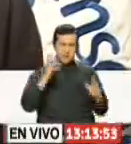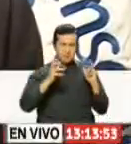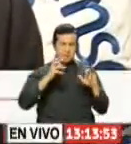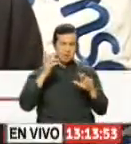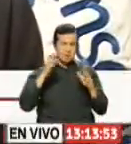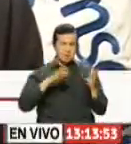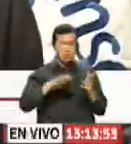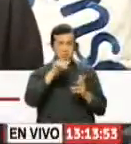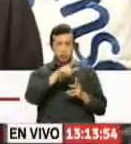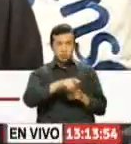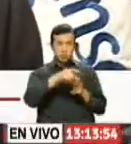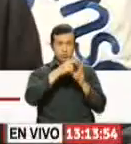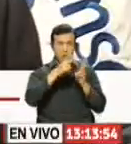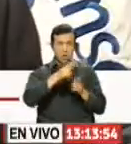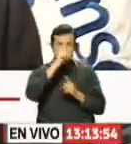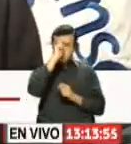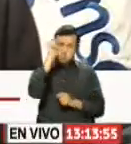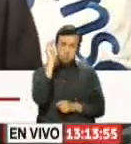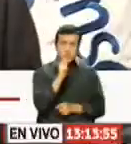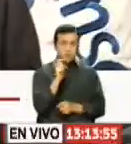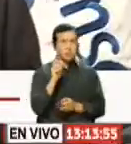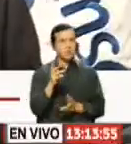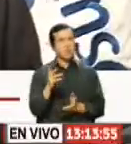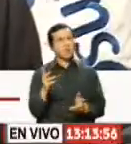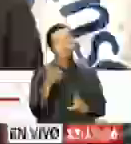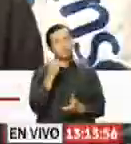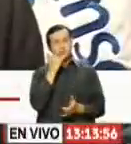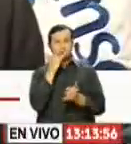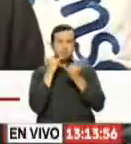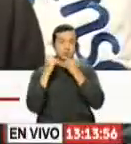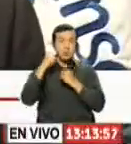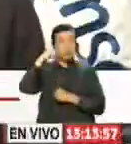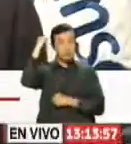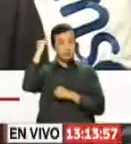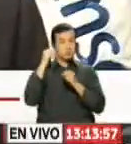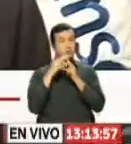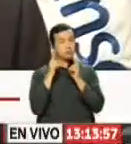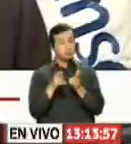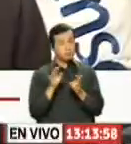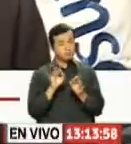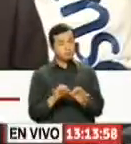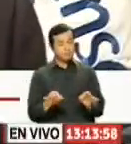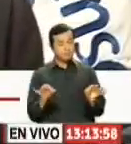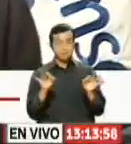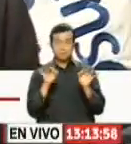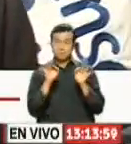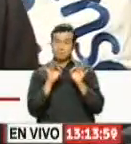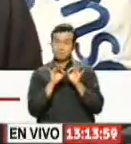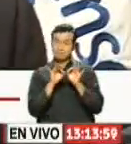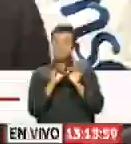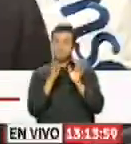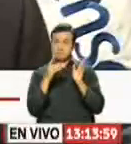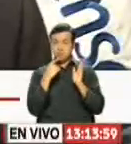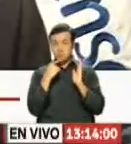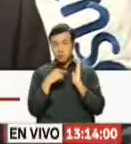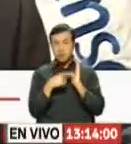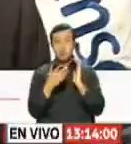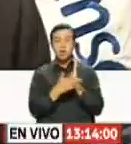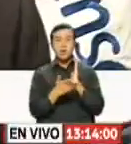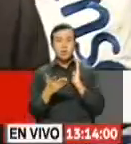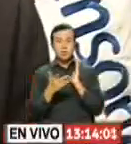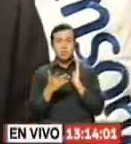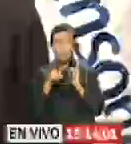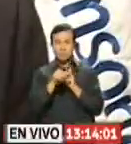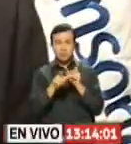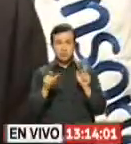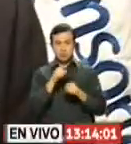a la dignidad humana y afecta derechos humanos fundamentales, como los de no ser